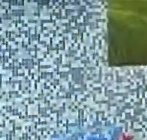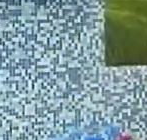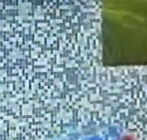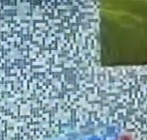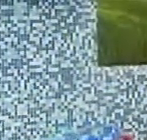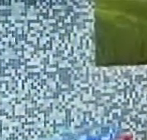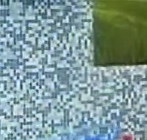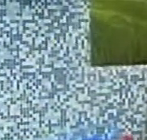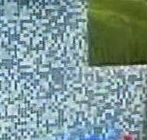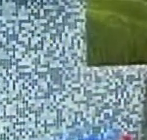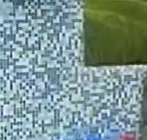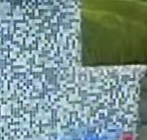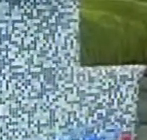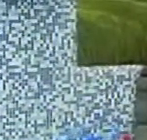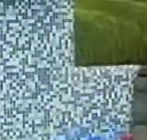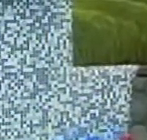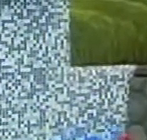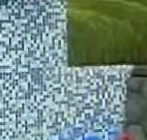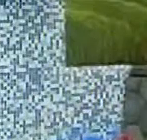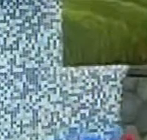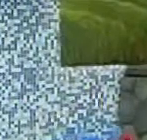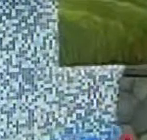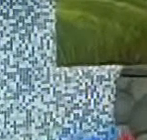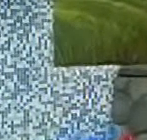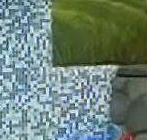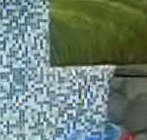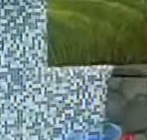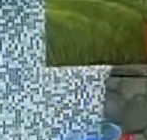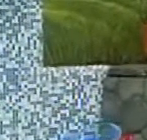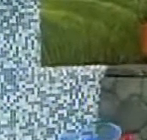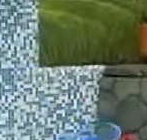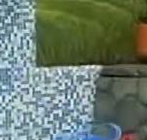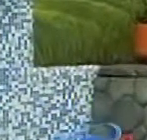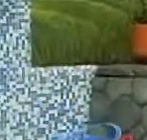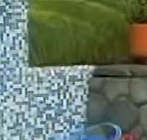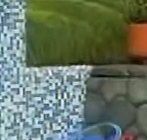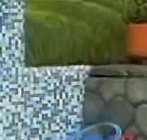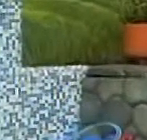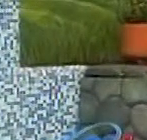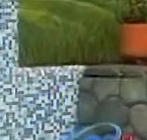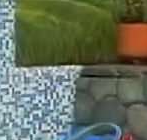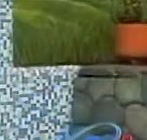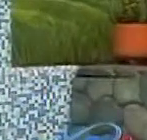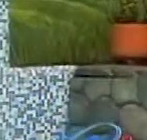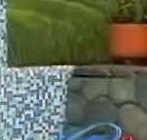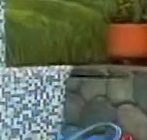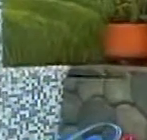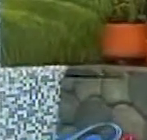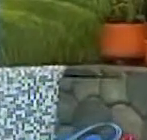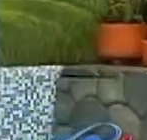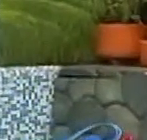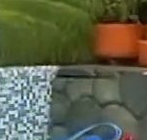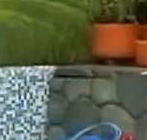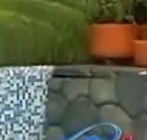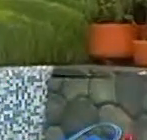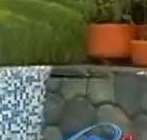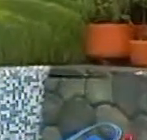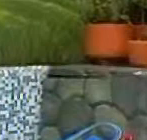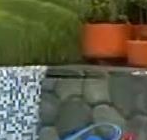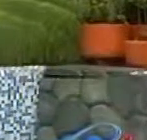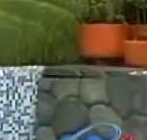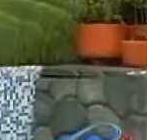media cuadra, la iglesia de la Pradera en Dos Quebradas. Con este lindo fondo del maestro John Jaime Morales,